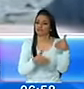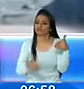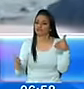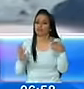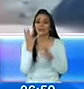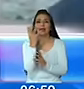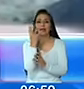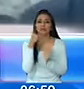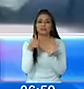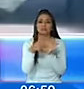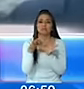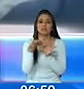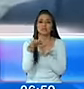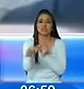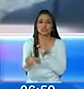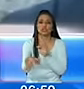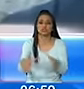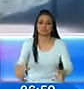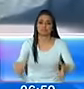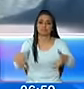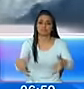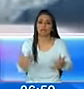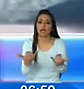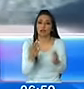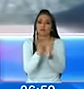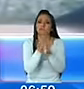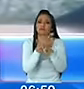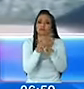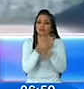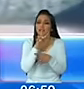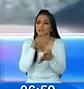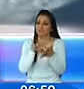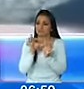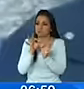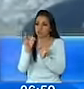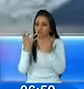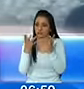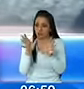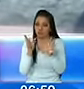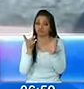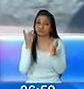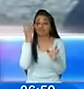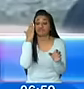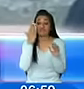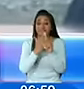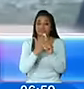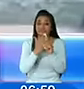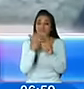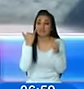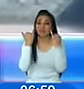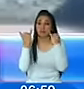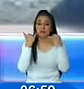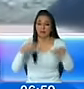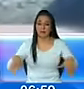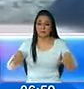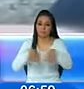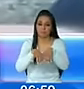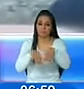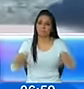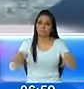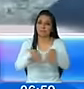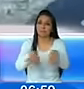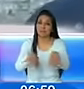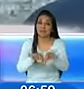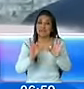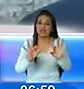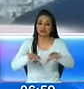metros cúbicos, conectar con el que está funcionando este momento, que es de 3.000 metros cúbicos. Entonces hay que hacer todas las conexiones que usted las ve aquí, que están listas